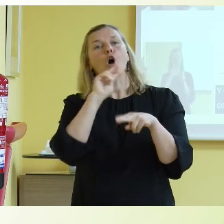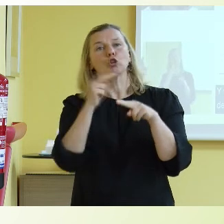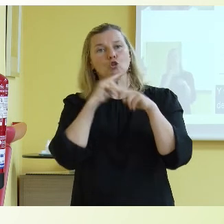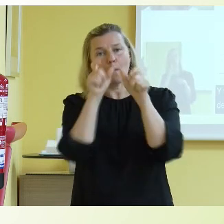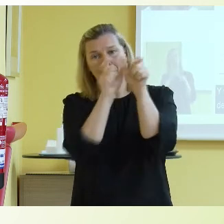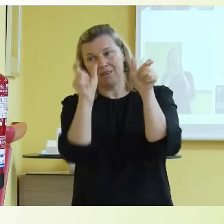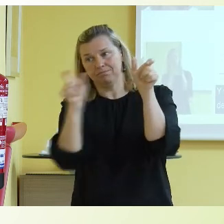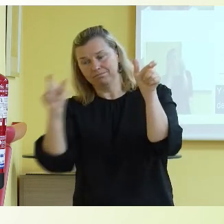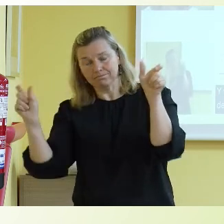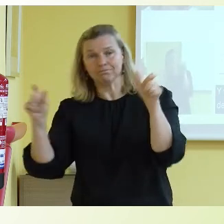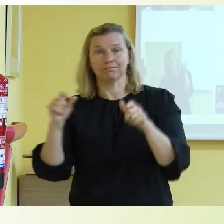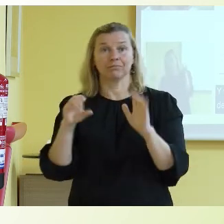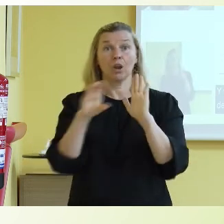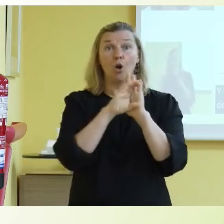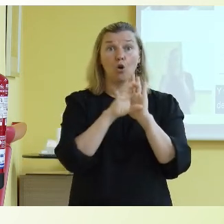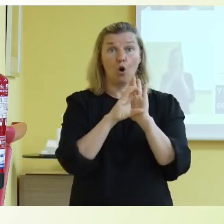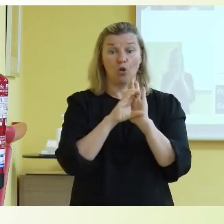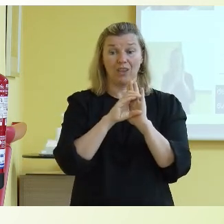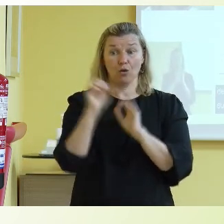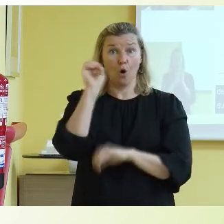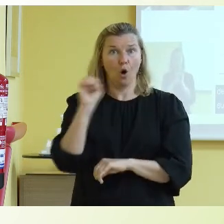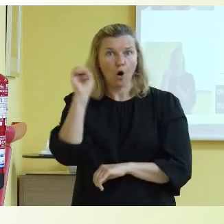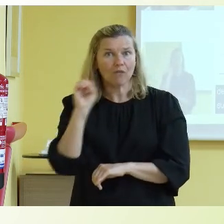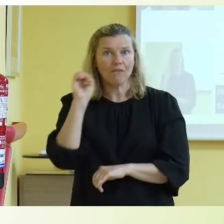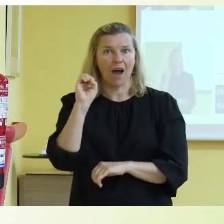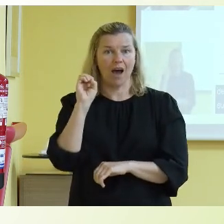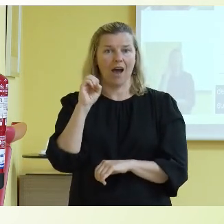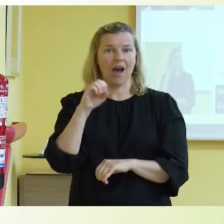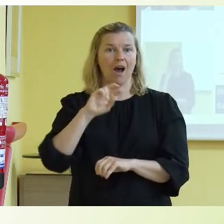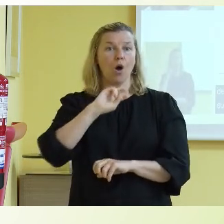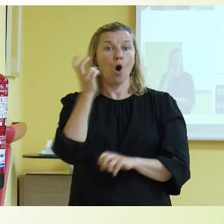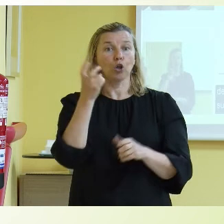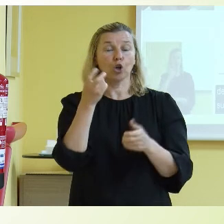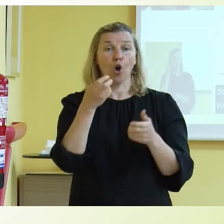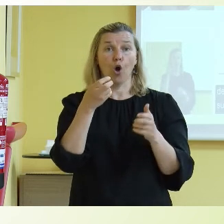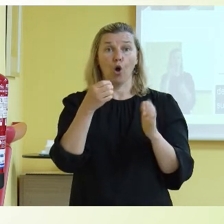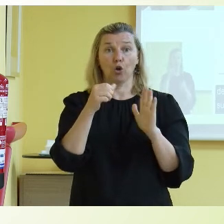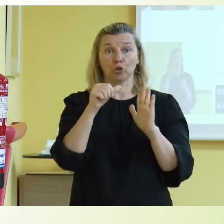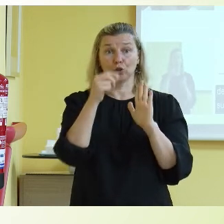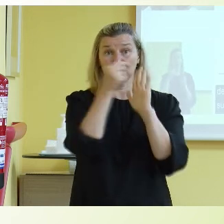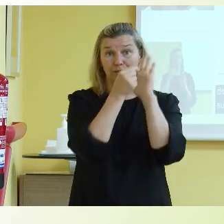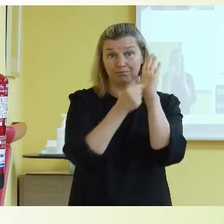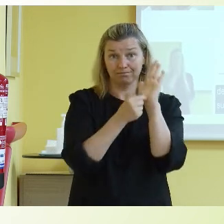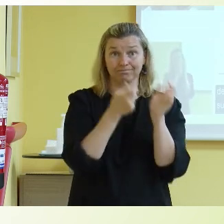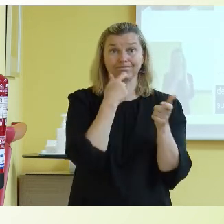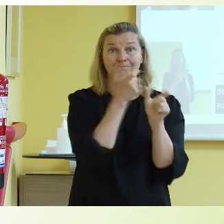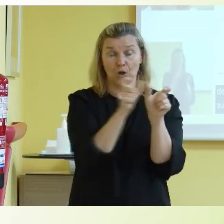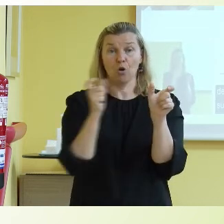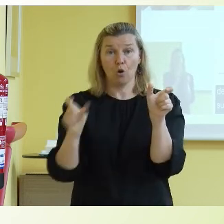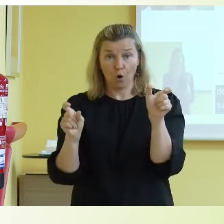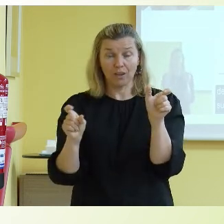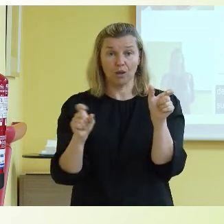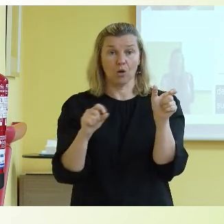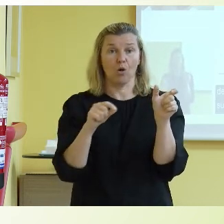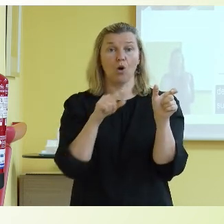código ORFA, su correspondencia con otras nomenclaturas como la CIE-10 y OMI y referencias cruzadas con varias bases